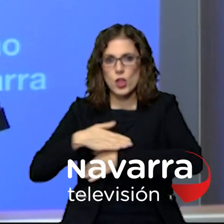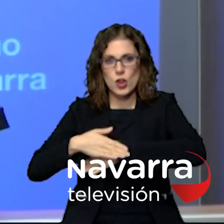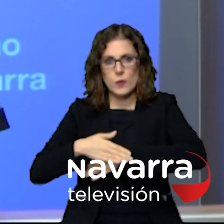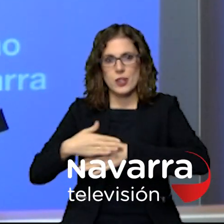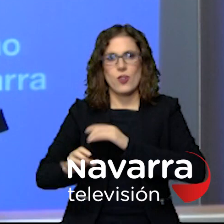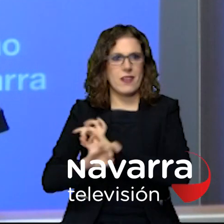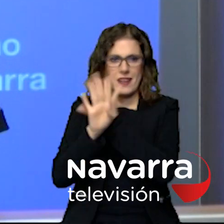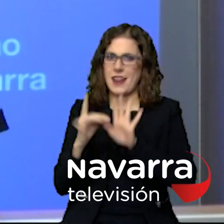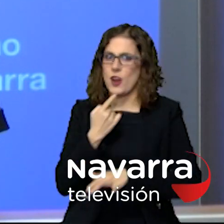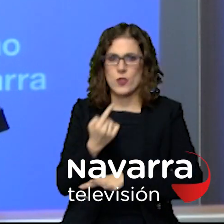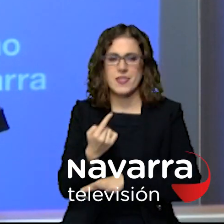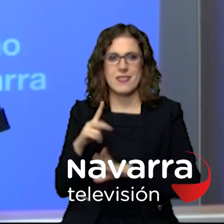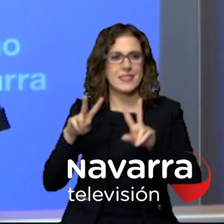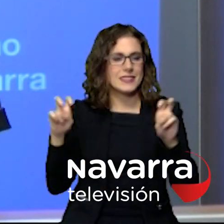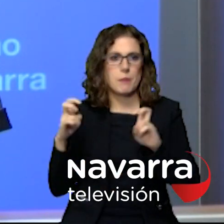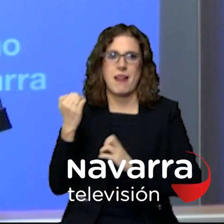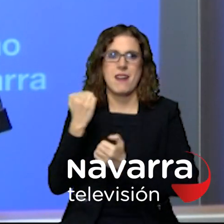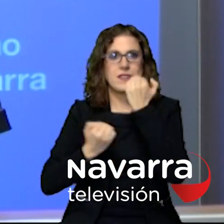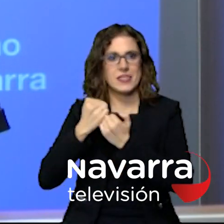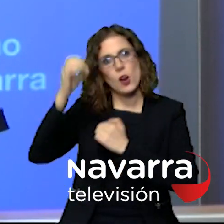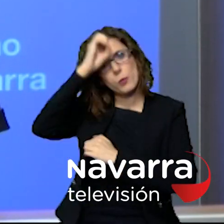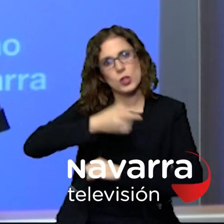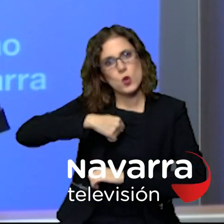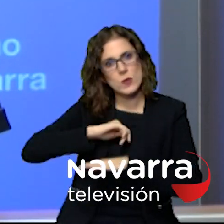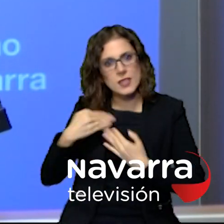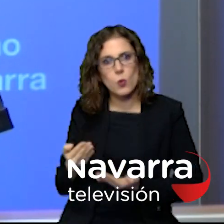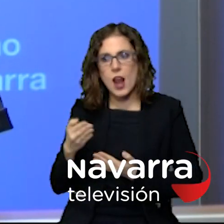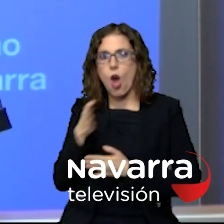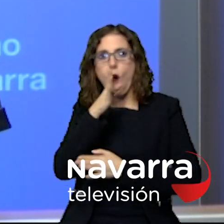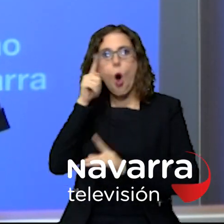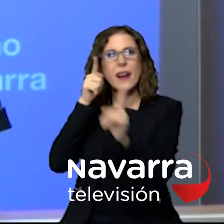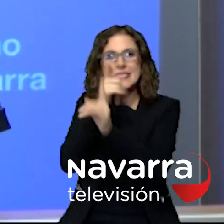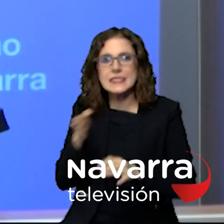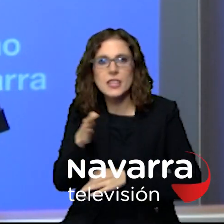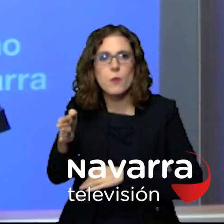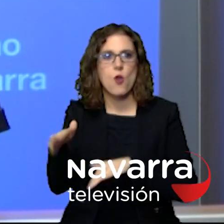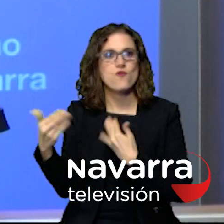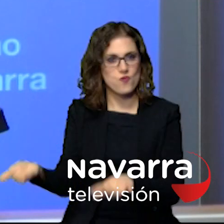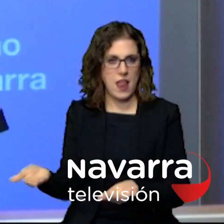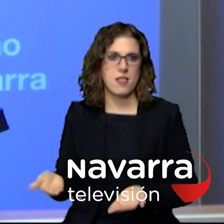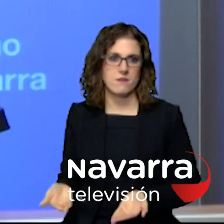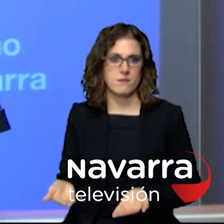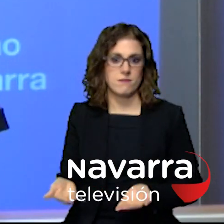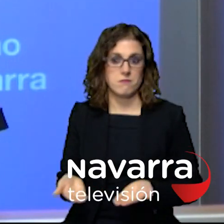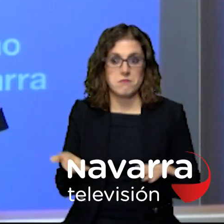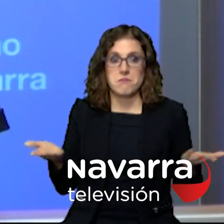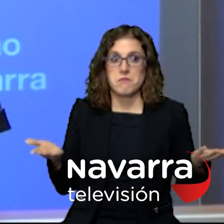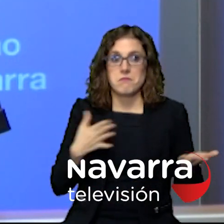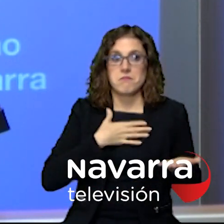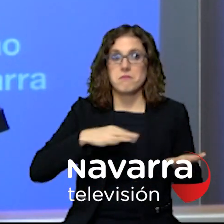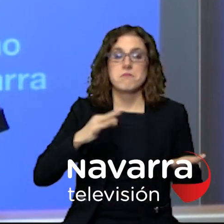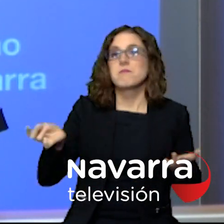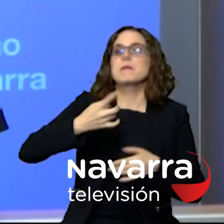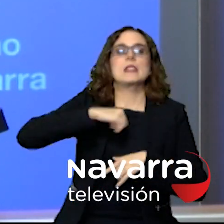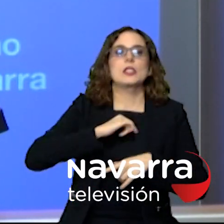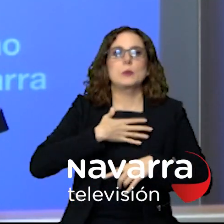posicionamiento en materia fiscal, la hoja de ruta y cuáles son las posibles discrepancias que